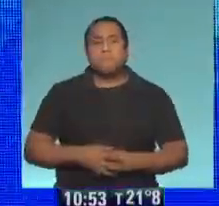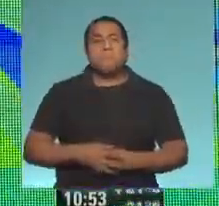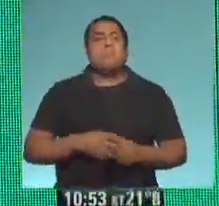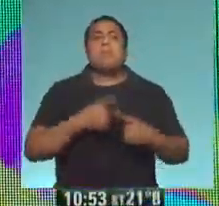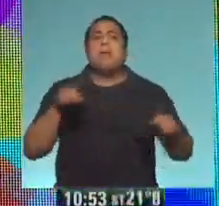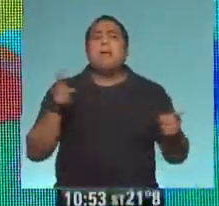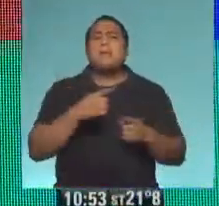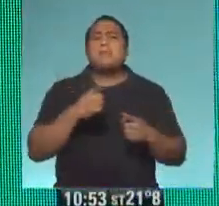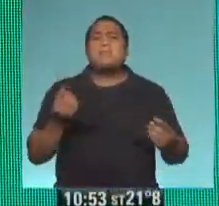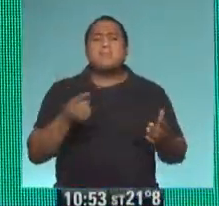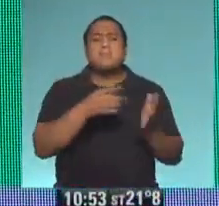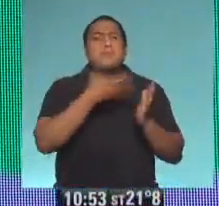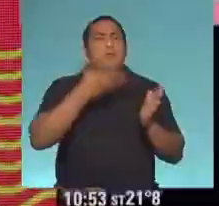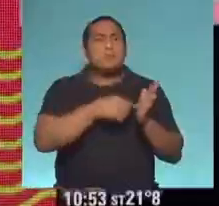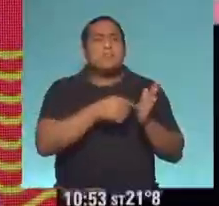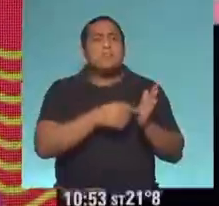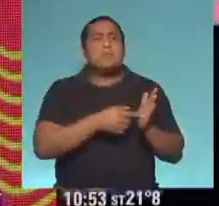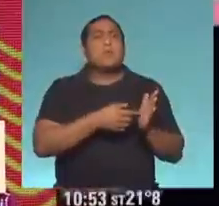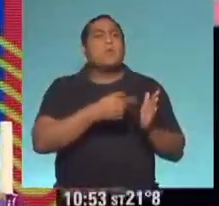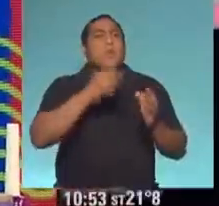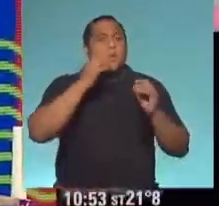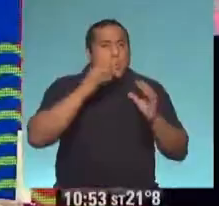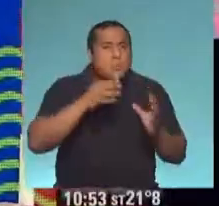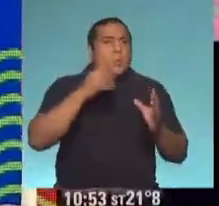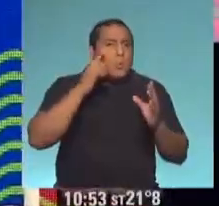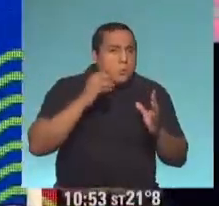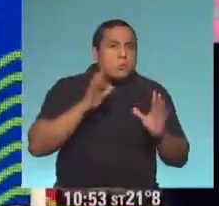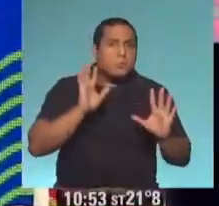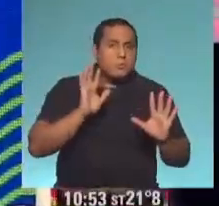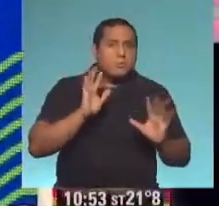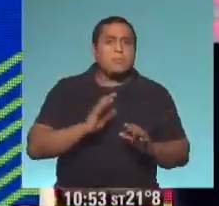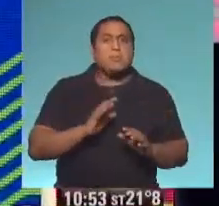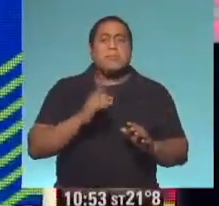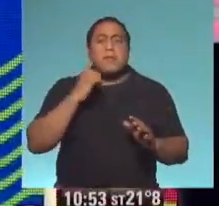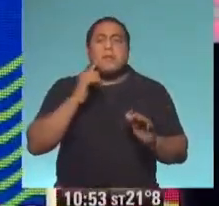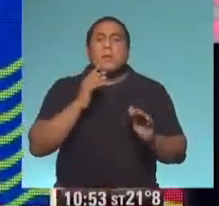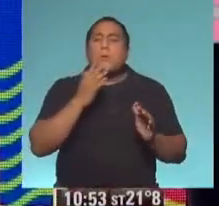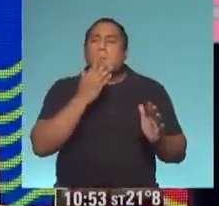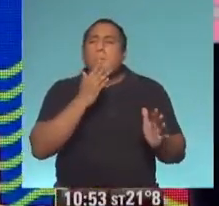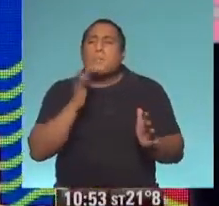soplar bueno si podemos empezar como con algo así como bien